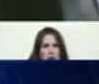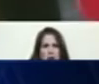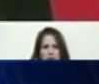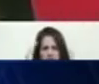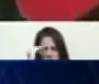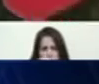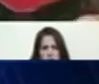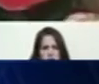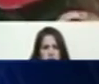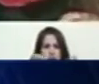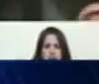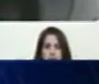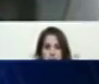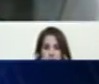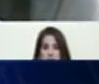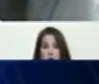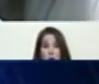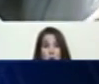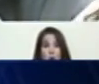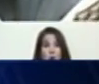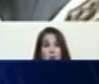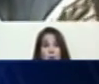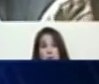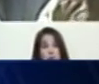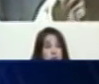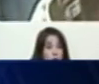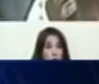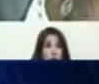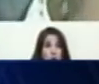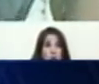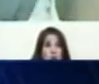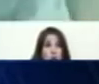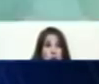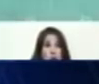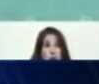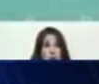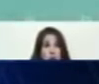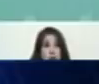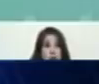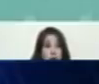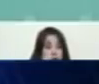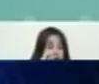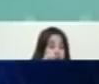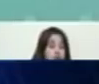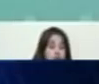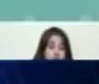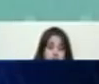obstétricas, accesibilidad a la anticoncepción segura y oportuna.